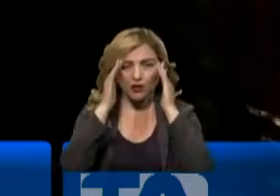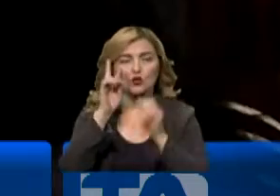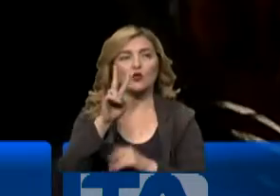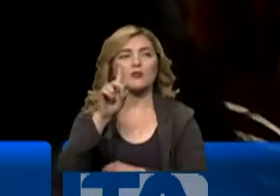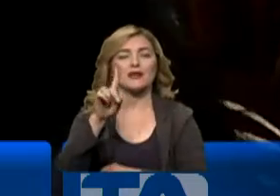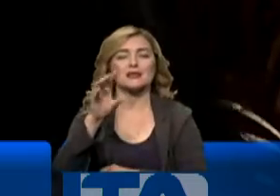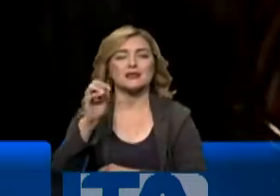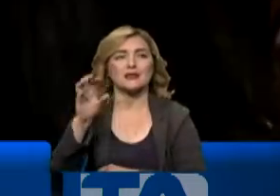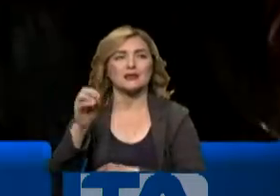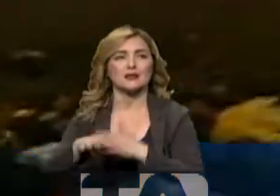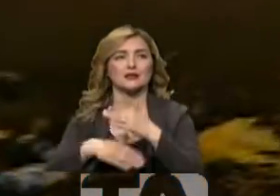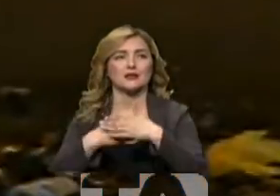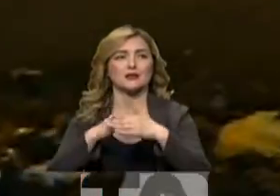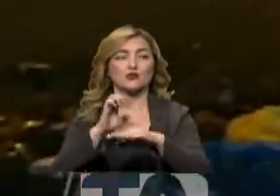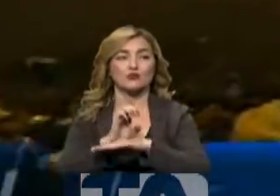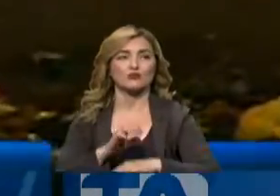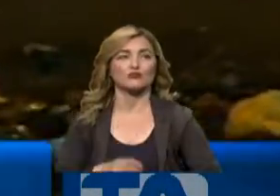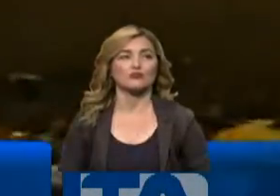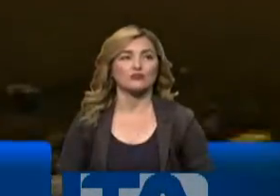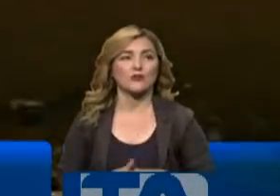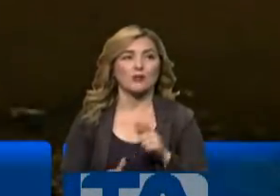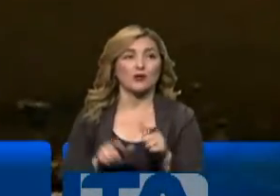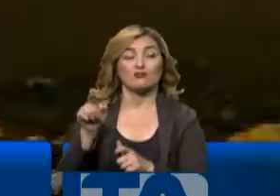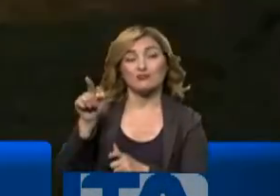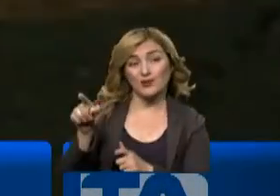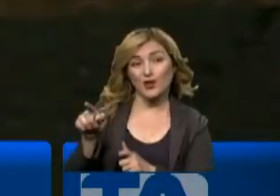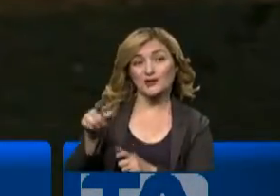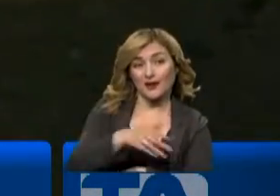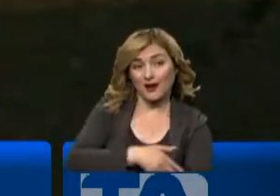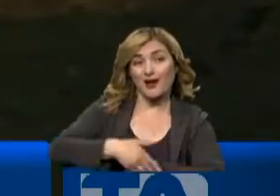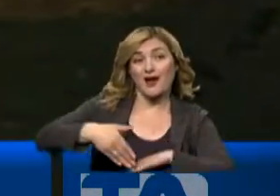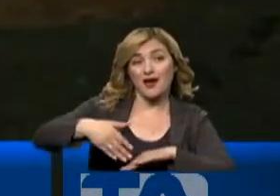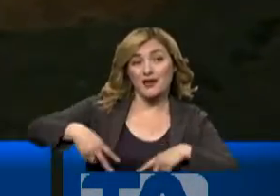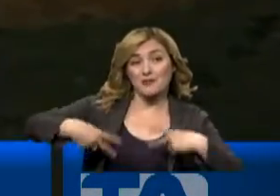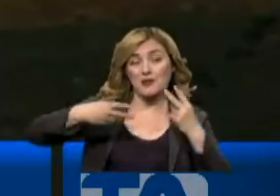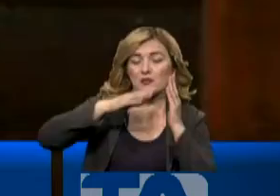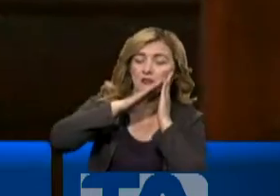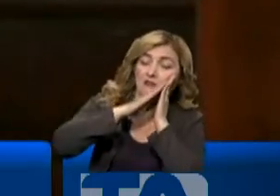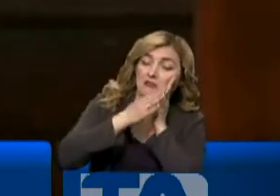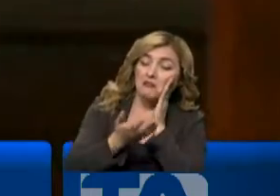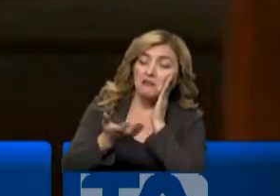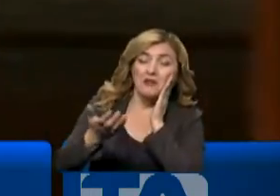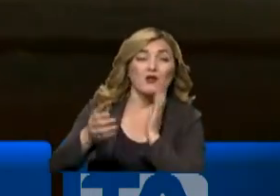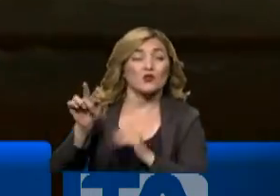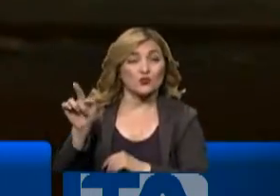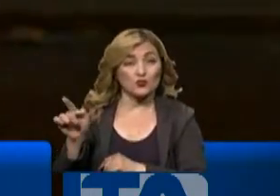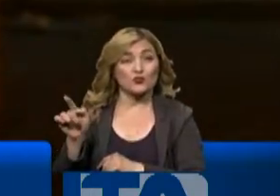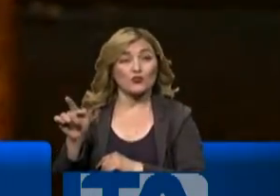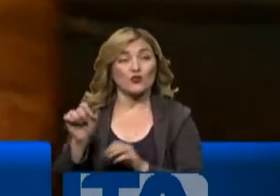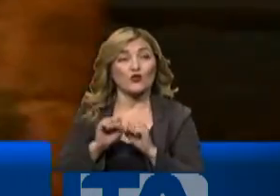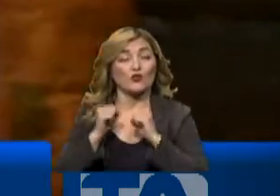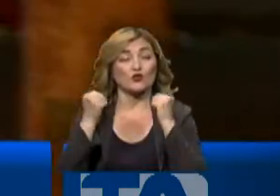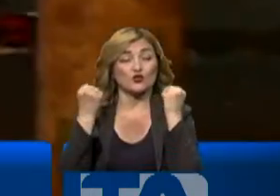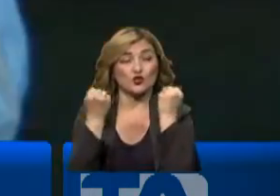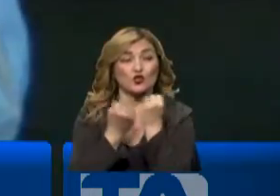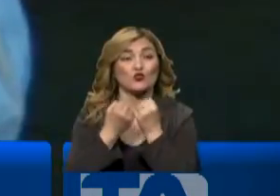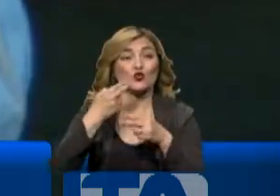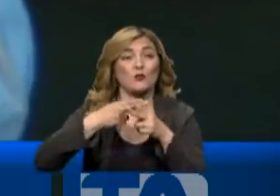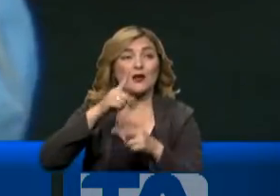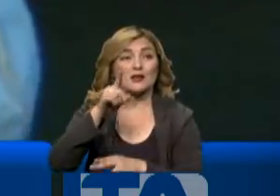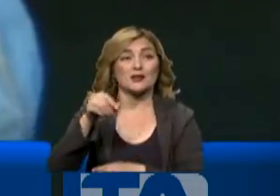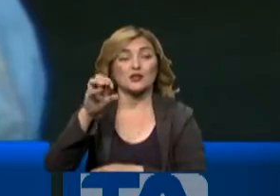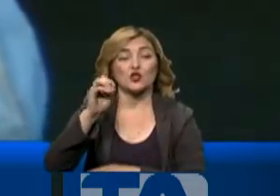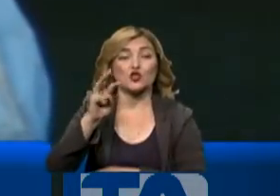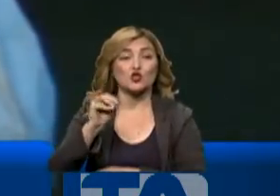2.100 establecimientos a nivel de país. Pero esta población, la de los consumidores que viven en la indigencia, más conocidos en la sociedad como zombies,